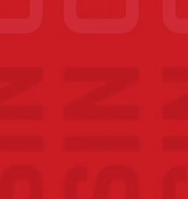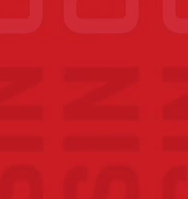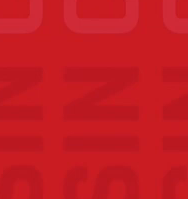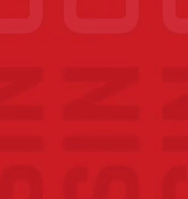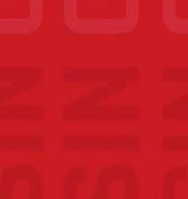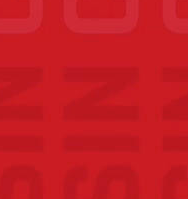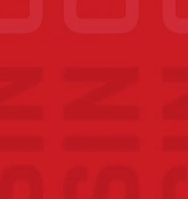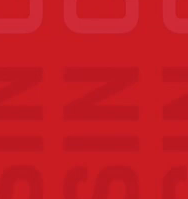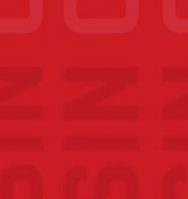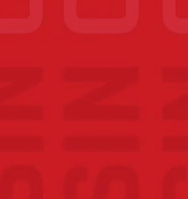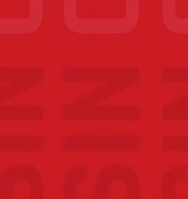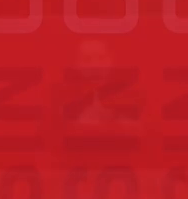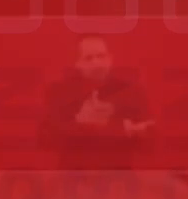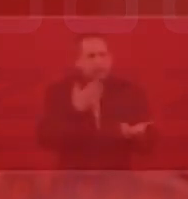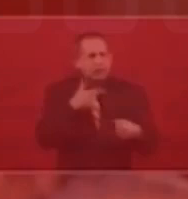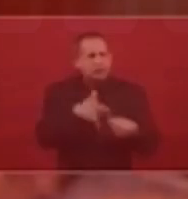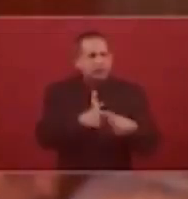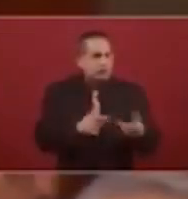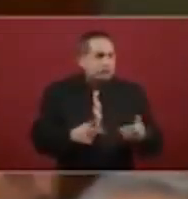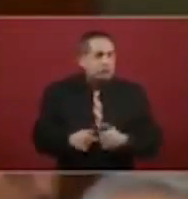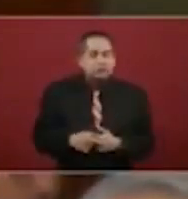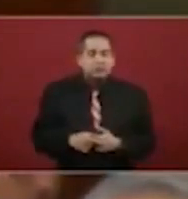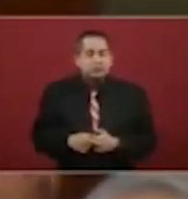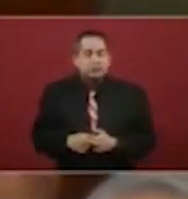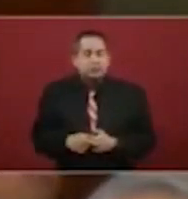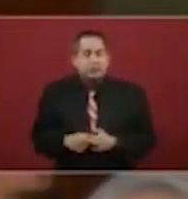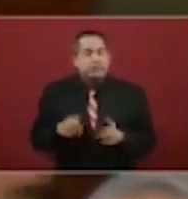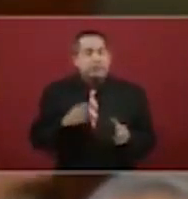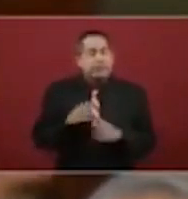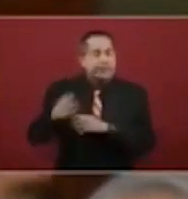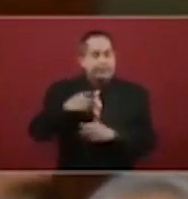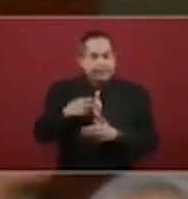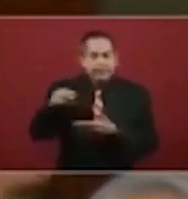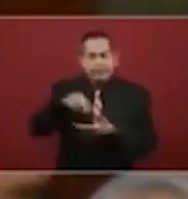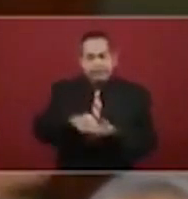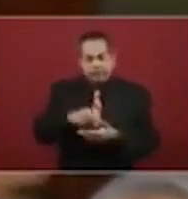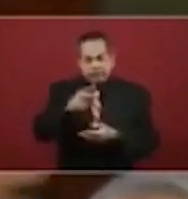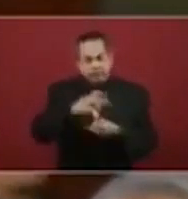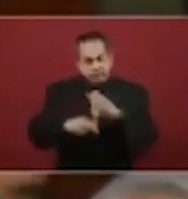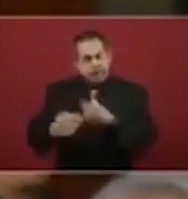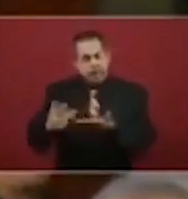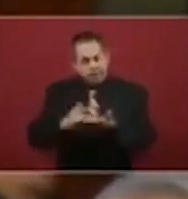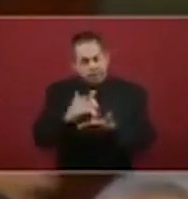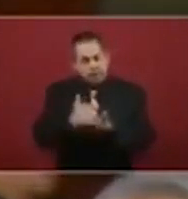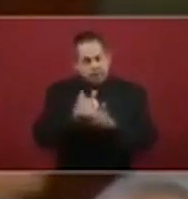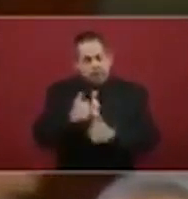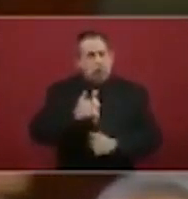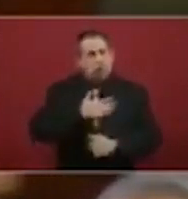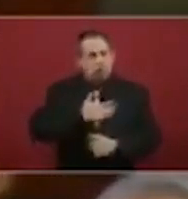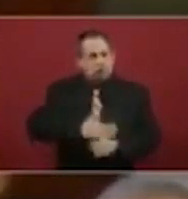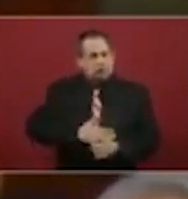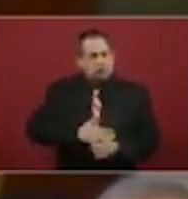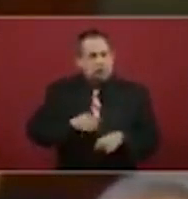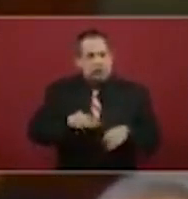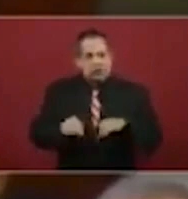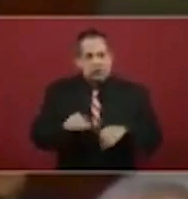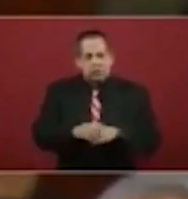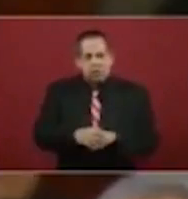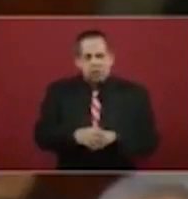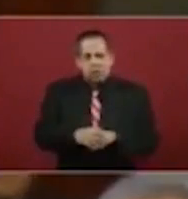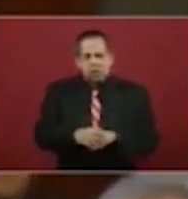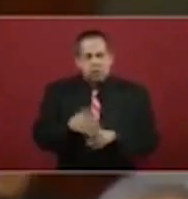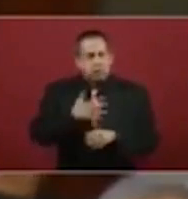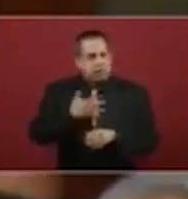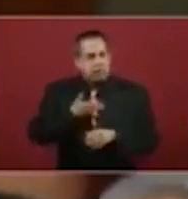ya hay instrucciones para para llegar al fondo de la investigación asimismo exhibió que para